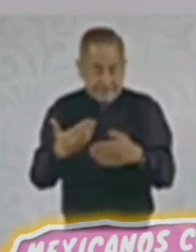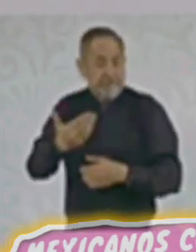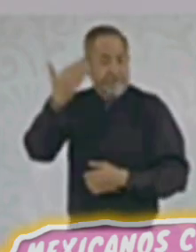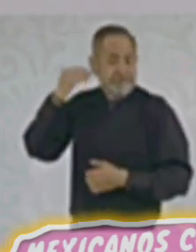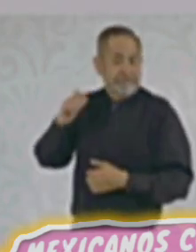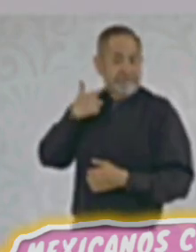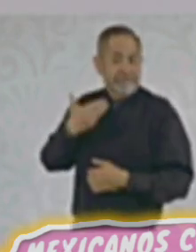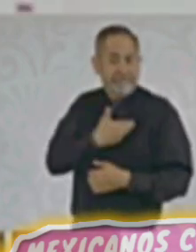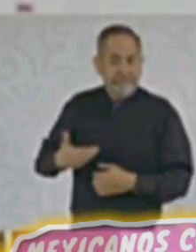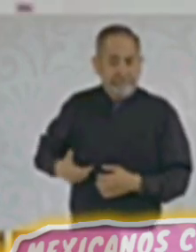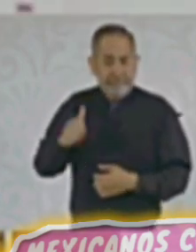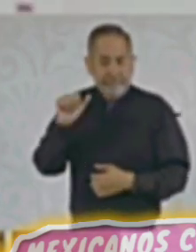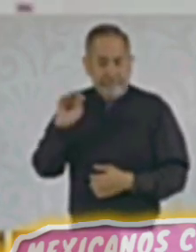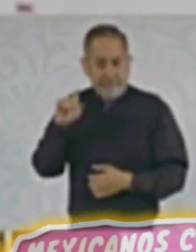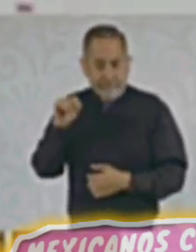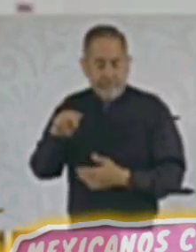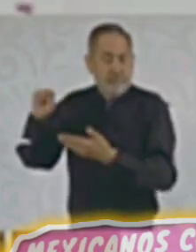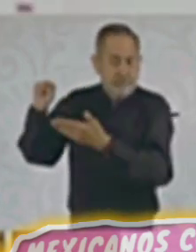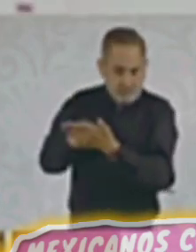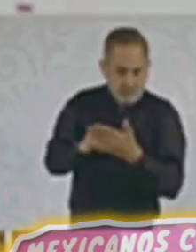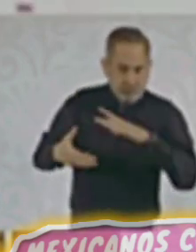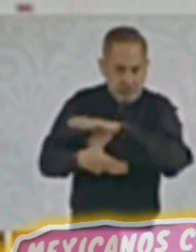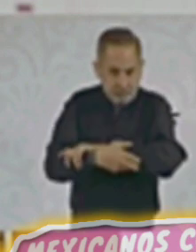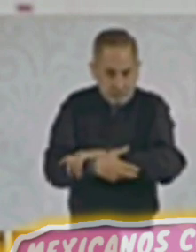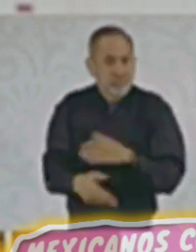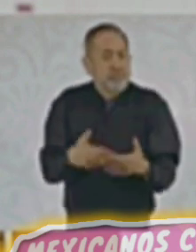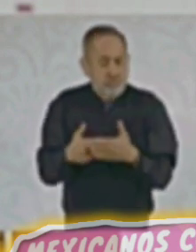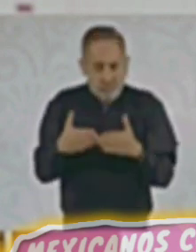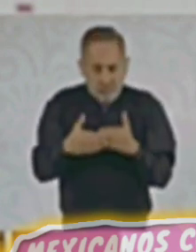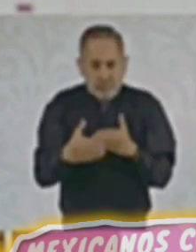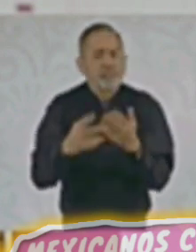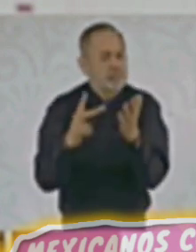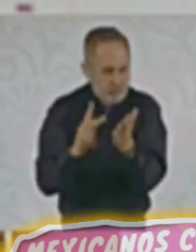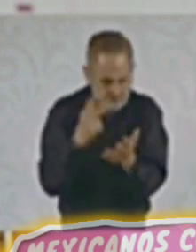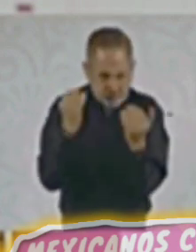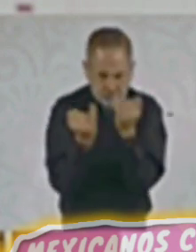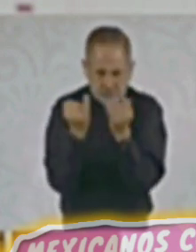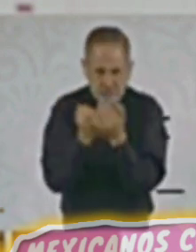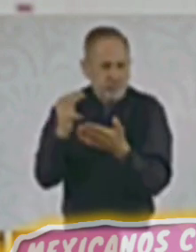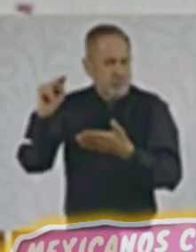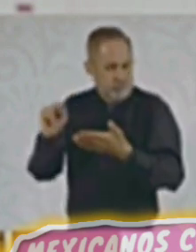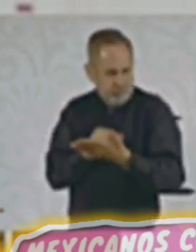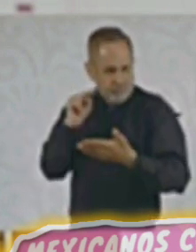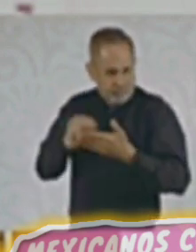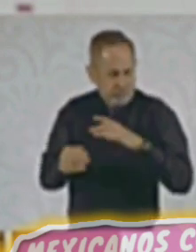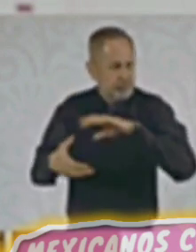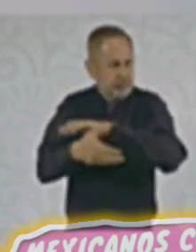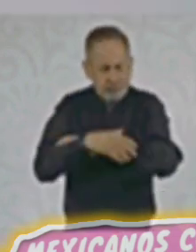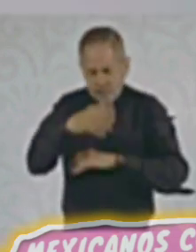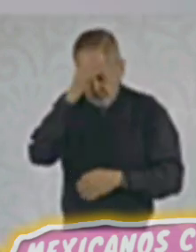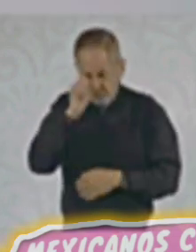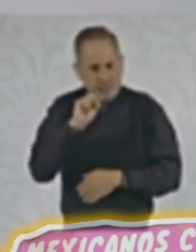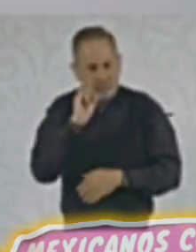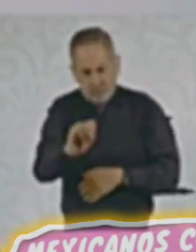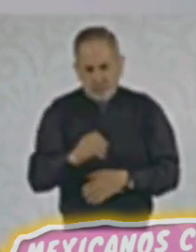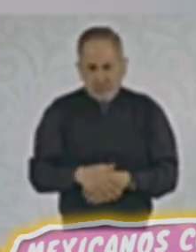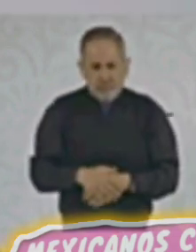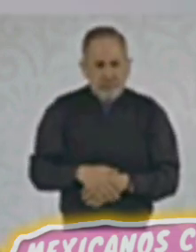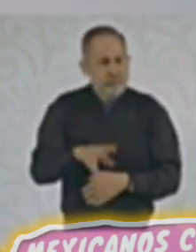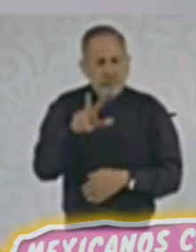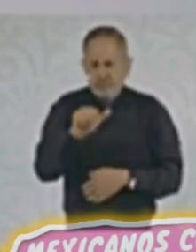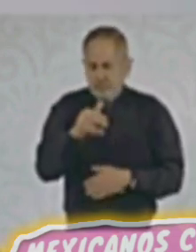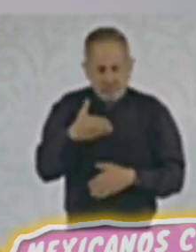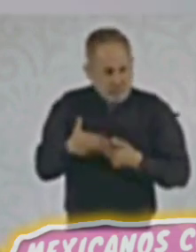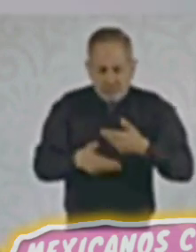nuestro objetivo es firmarlo nuevamente. Lo está llevando el secretario de Hacienda, este acuerdo, y ya vamos